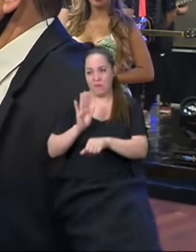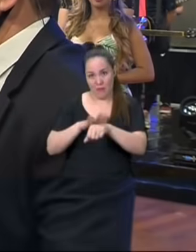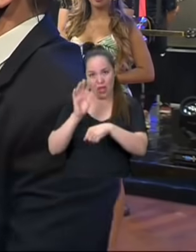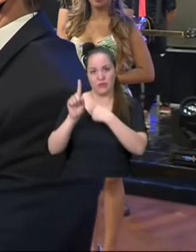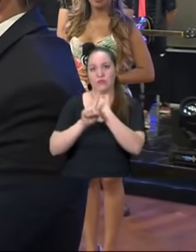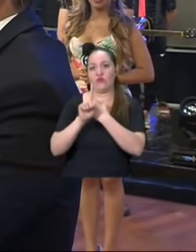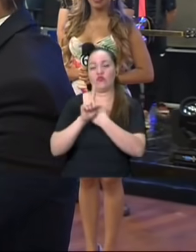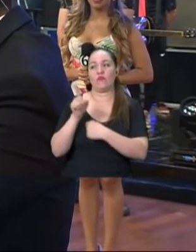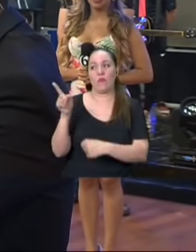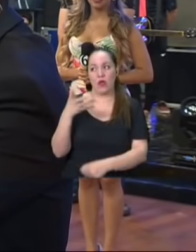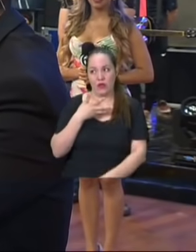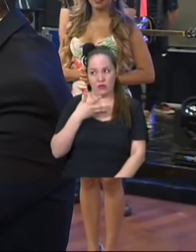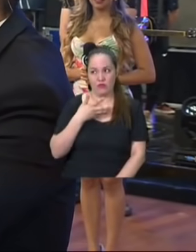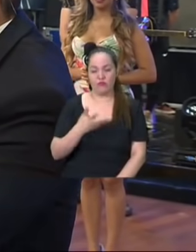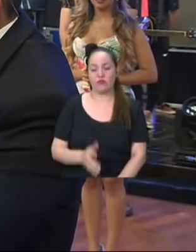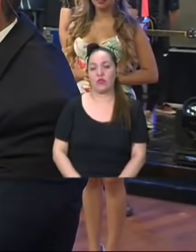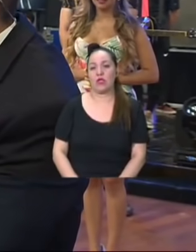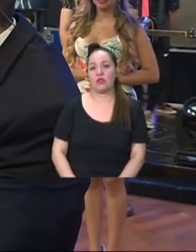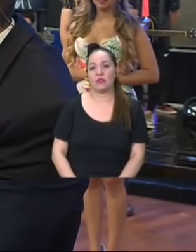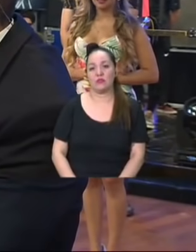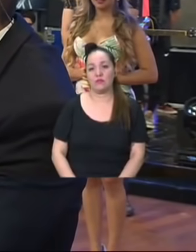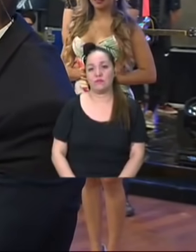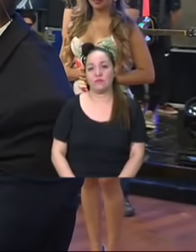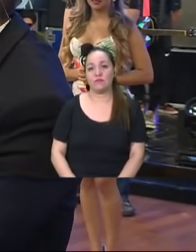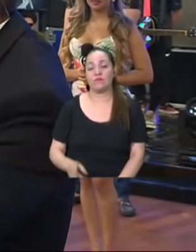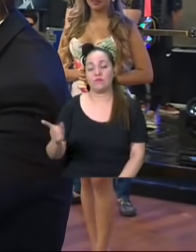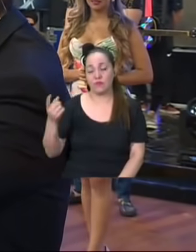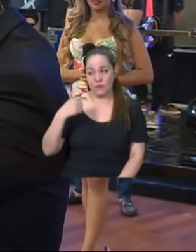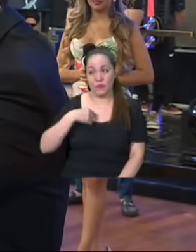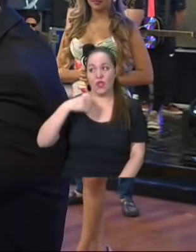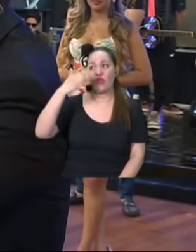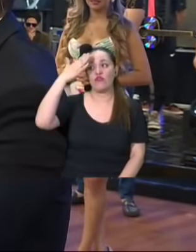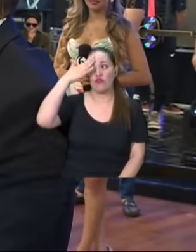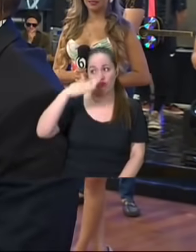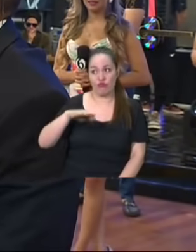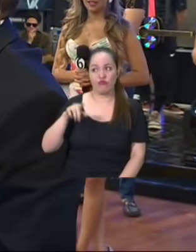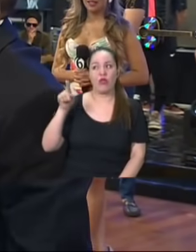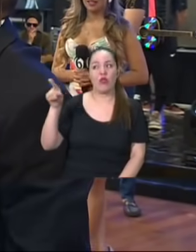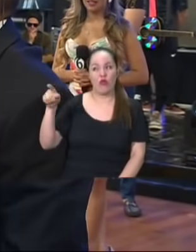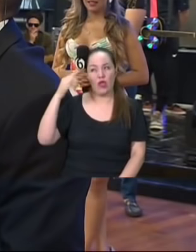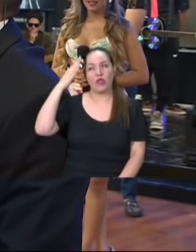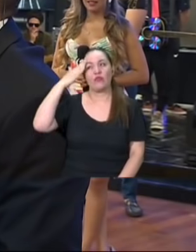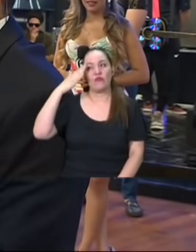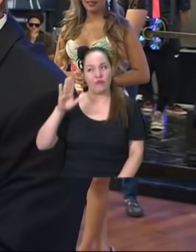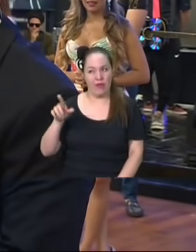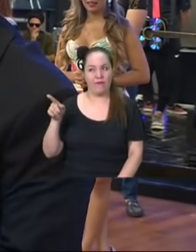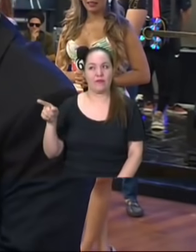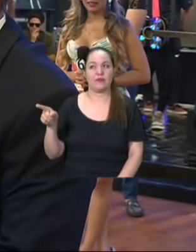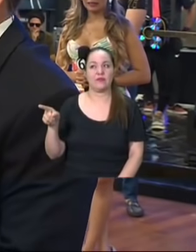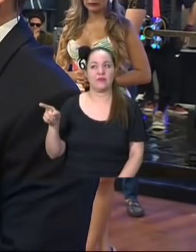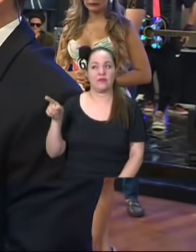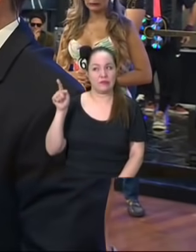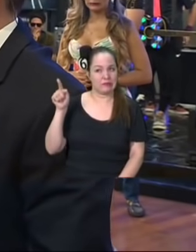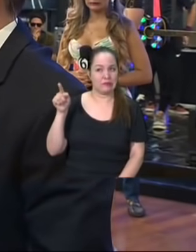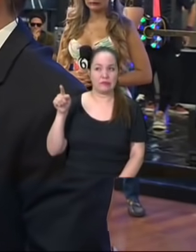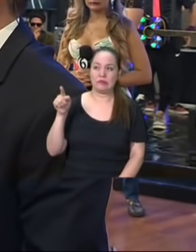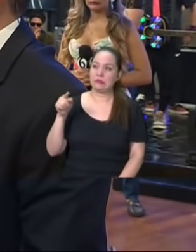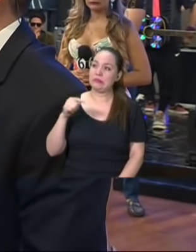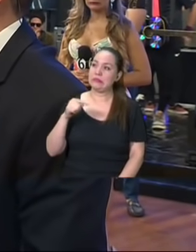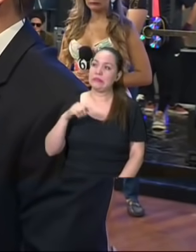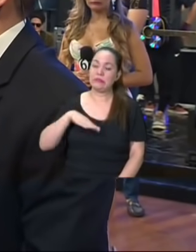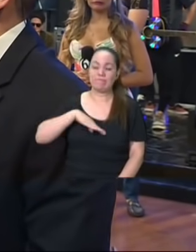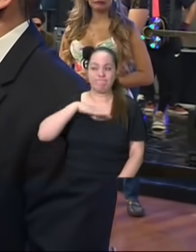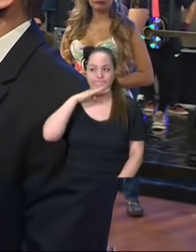Mira, tú sabes a ver, dígame, a ver, ¿sí? Que yo sé lo que tú sabes. Estás bien atorado.